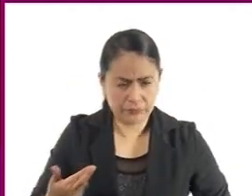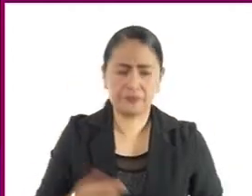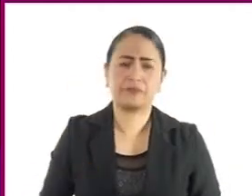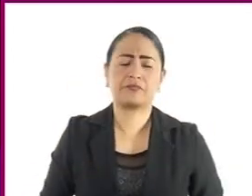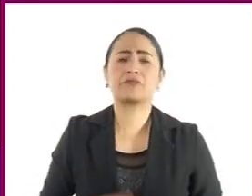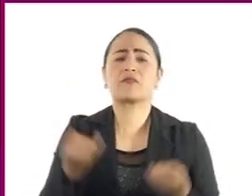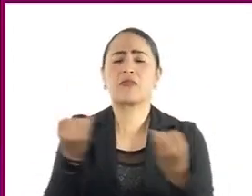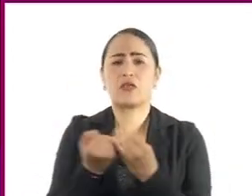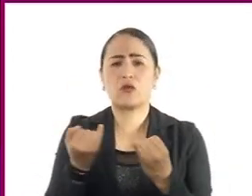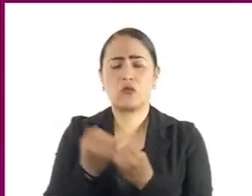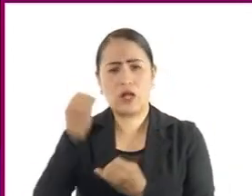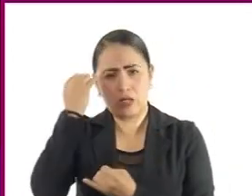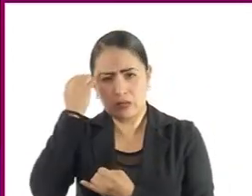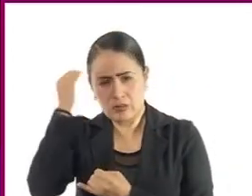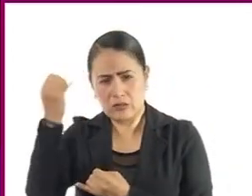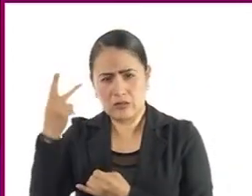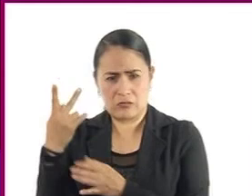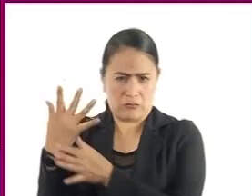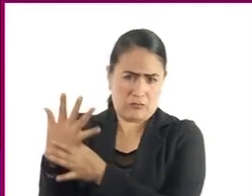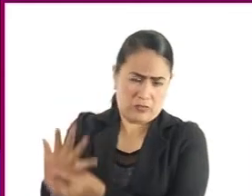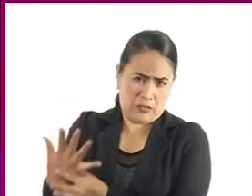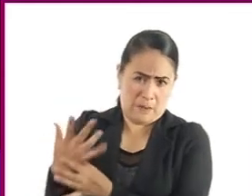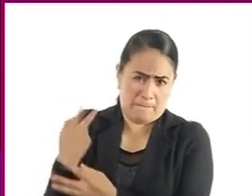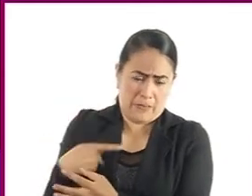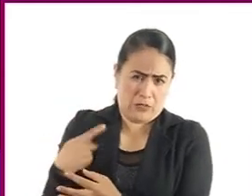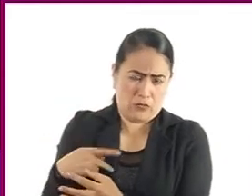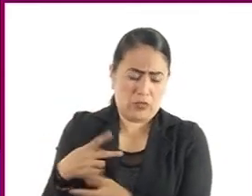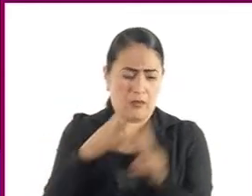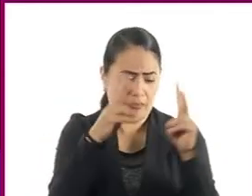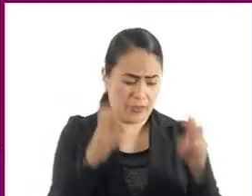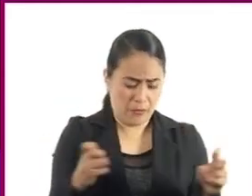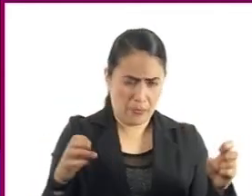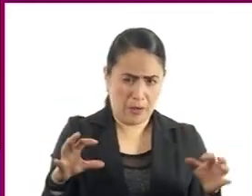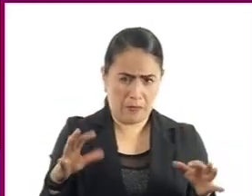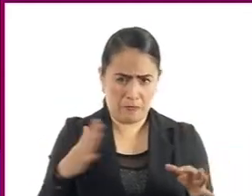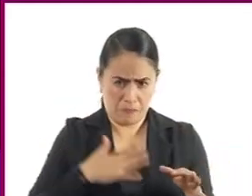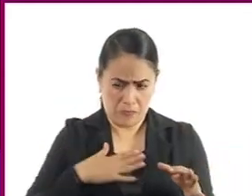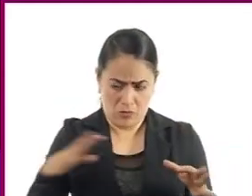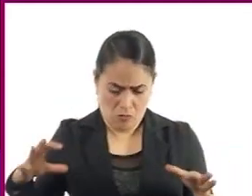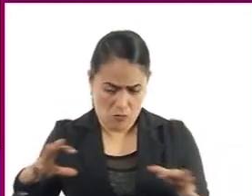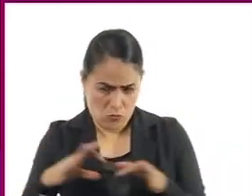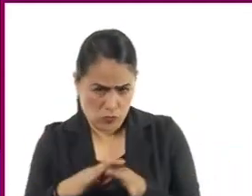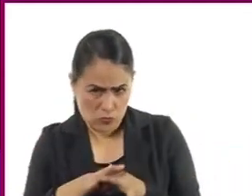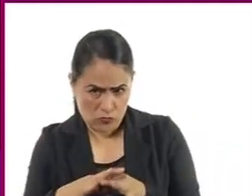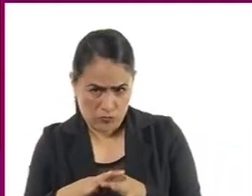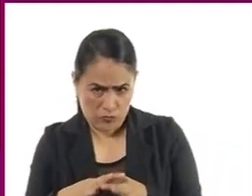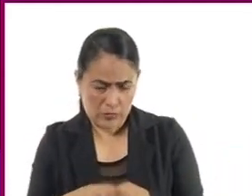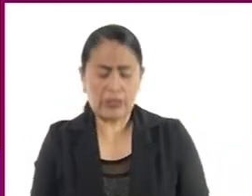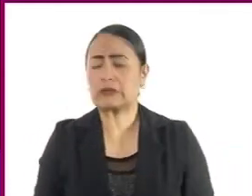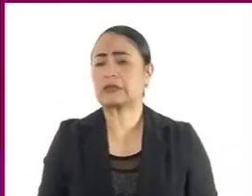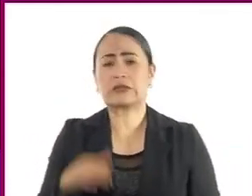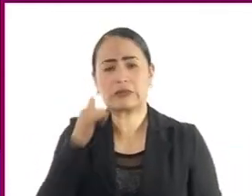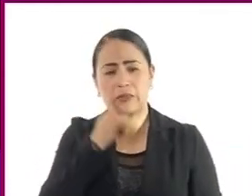de estudio del autor está relacionado con algún aspecto de mi tema? Es importante recurrir al resumen, la tabla